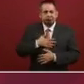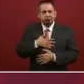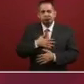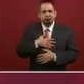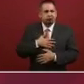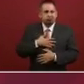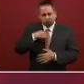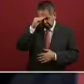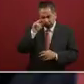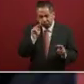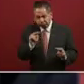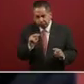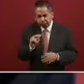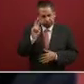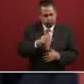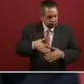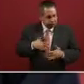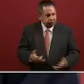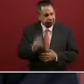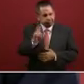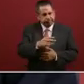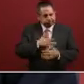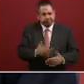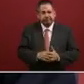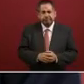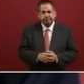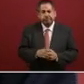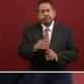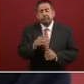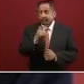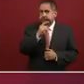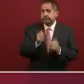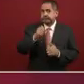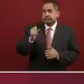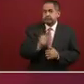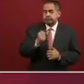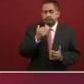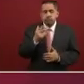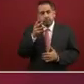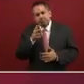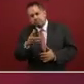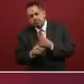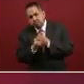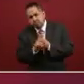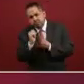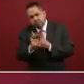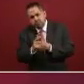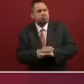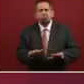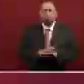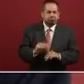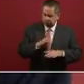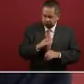veo lo digo con sinceridad afortunadamente ningún problema financiero